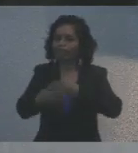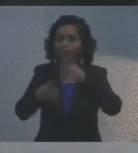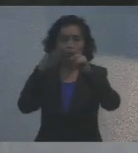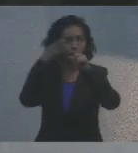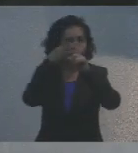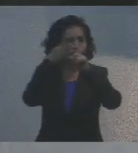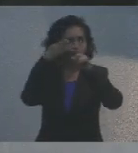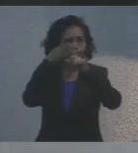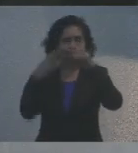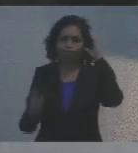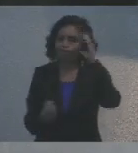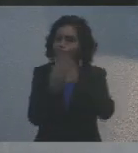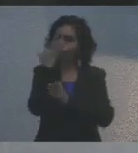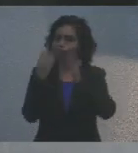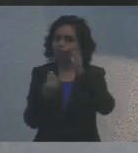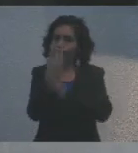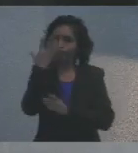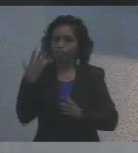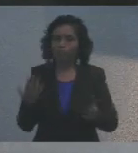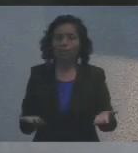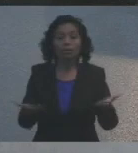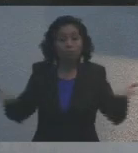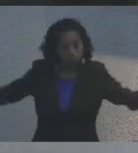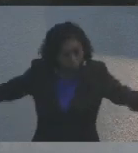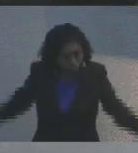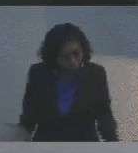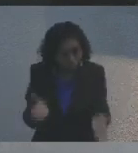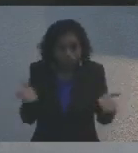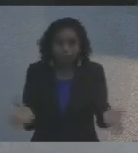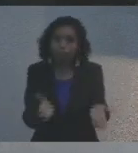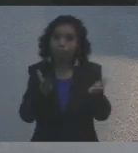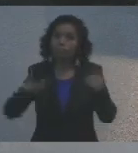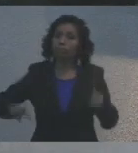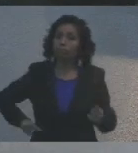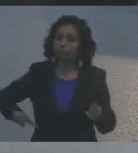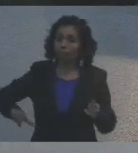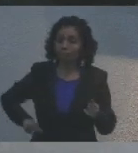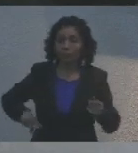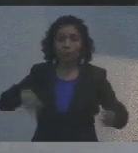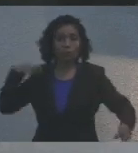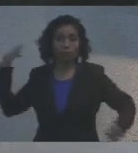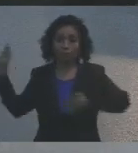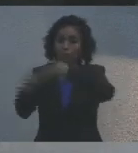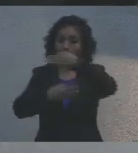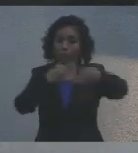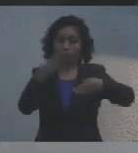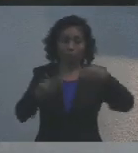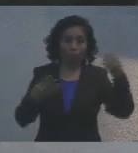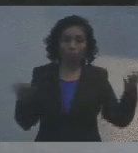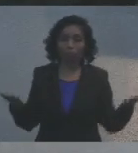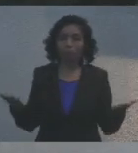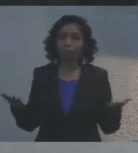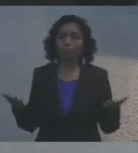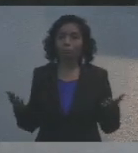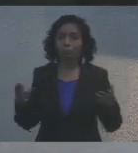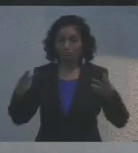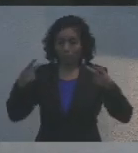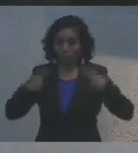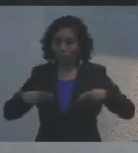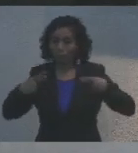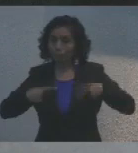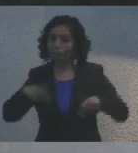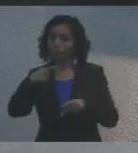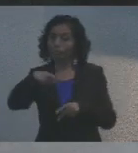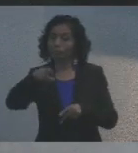que se avecinan termino exhortando al gobierno y a todos los sectores públicos y privado de la sociedad Quintana